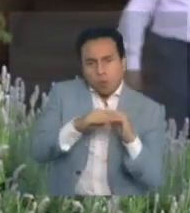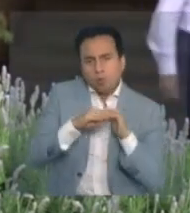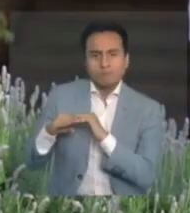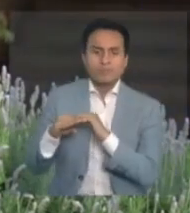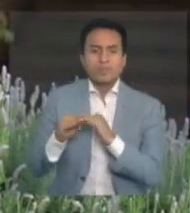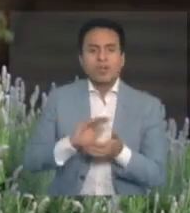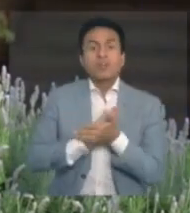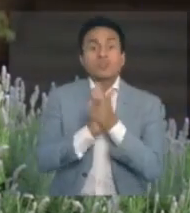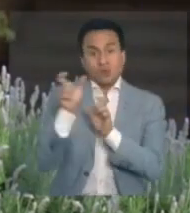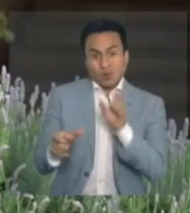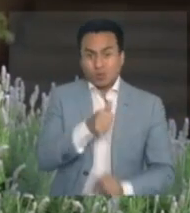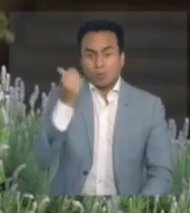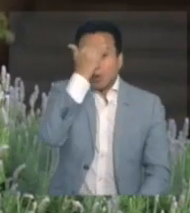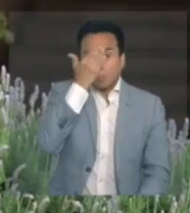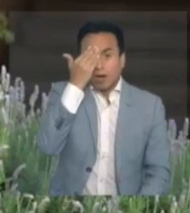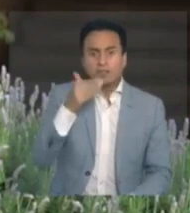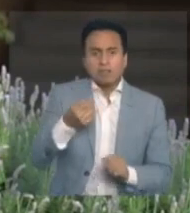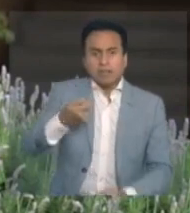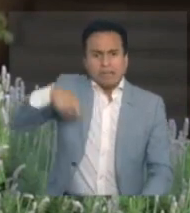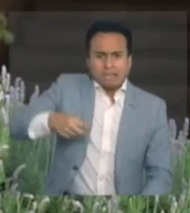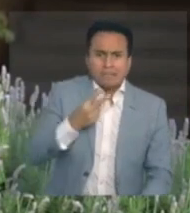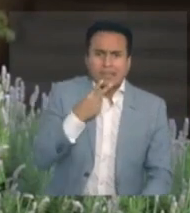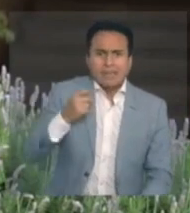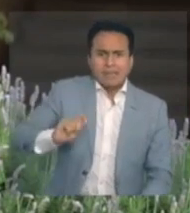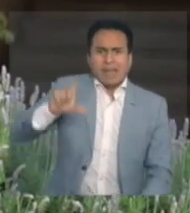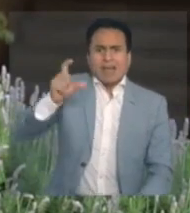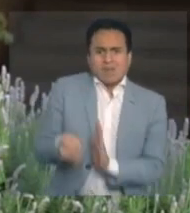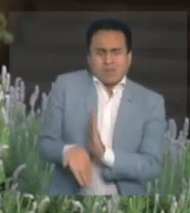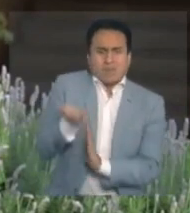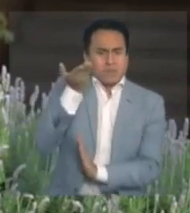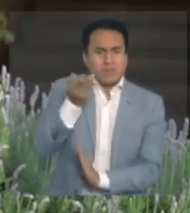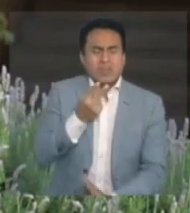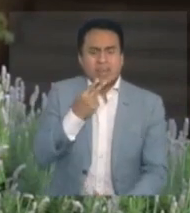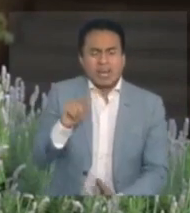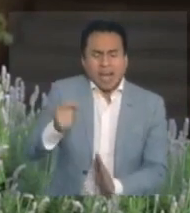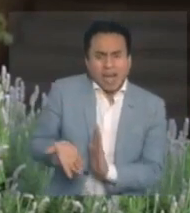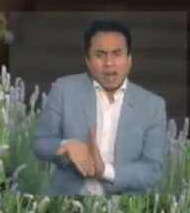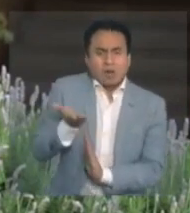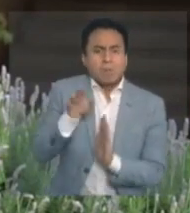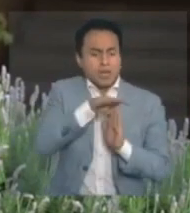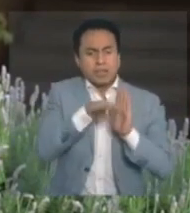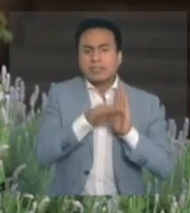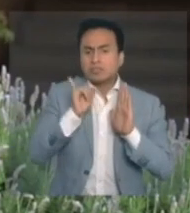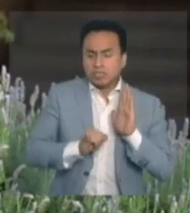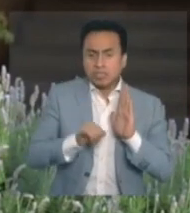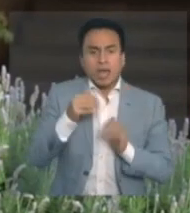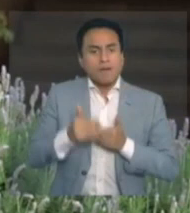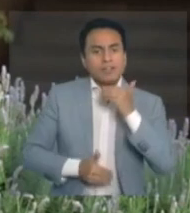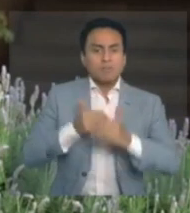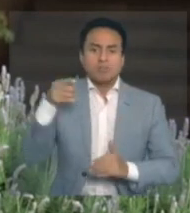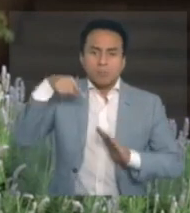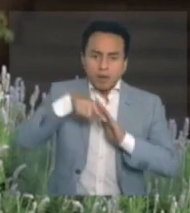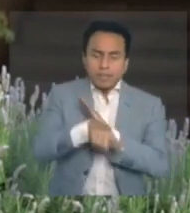a todos nos está preocupando la situación inflacionaria, la situación del aumento del costo de la vida. Hemos tomado algunas medidas, esperamos obviamente avanzar más